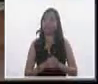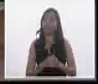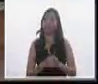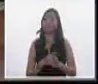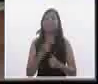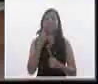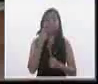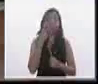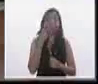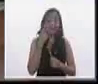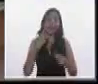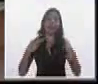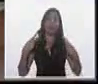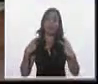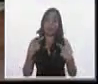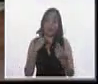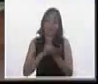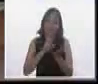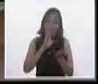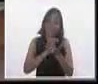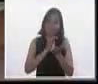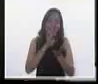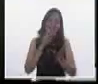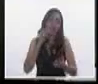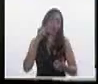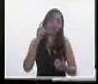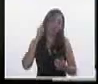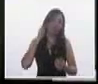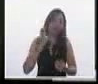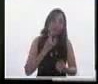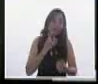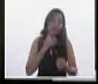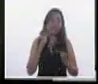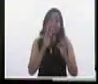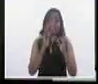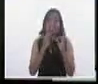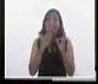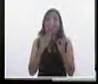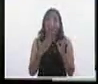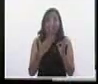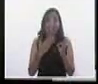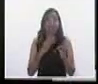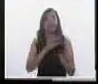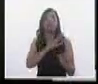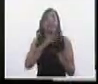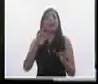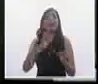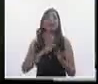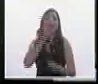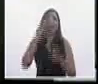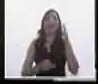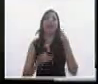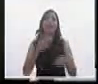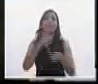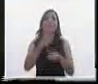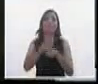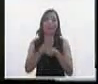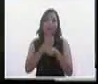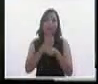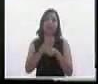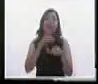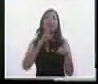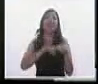regularmente una persona con discapacidad auditiva eh si bien le va en este país llega a concluir su primaria y con un